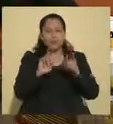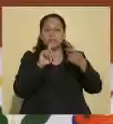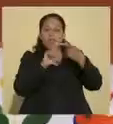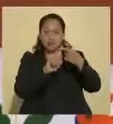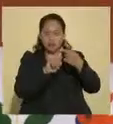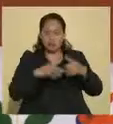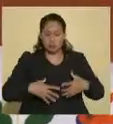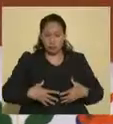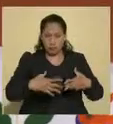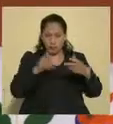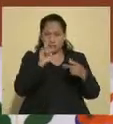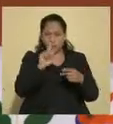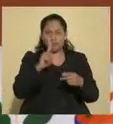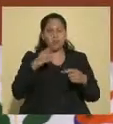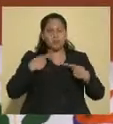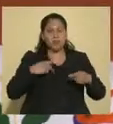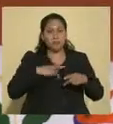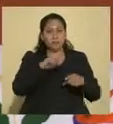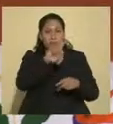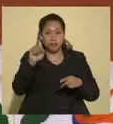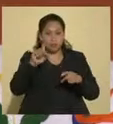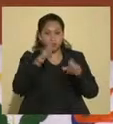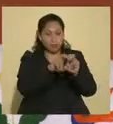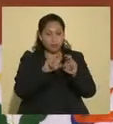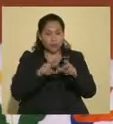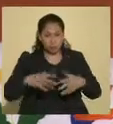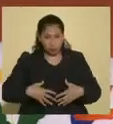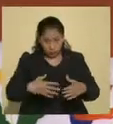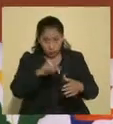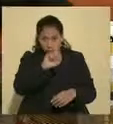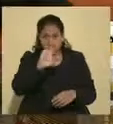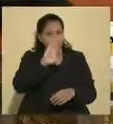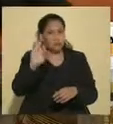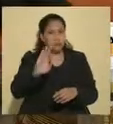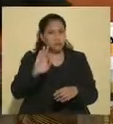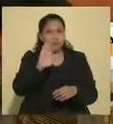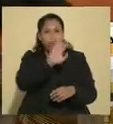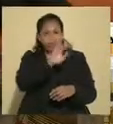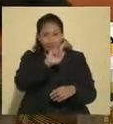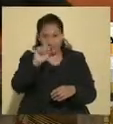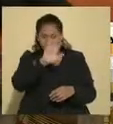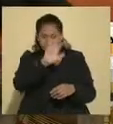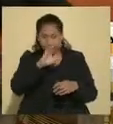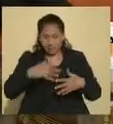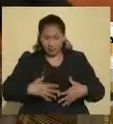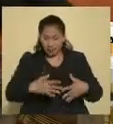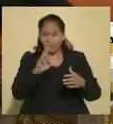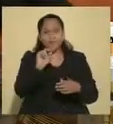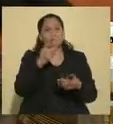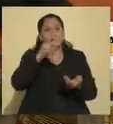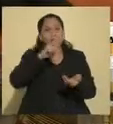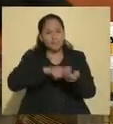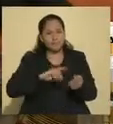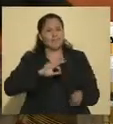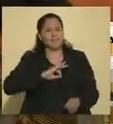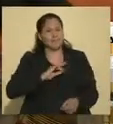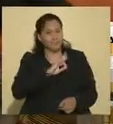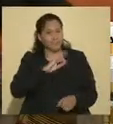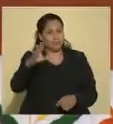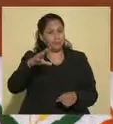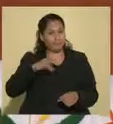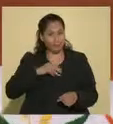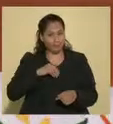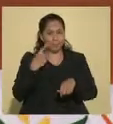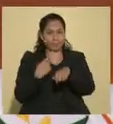van a embarazar las 100, pero sí pueden tener Otro tipo de una enfermedades. infección de transmisión sexual. Entonces, ¿qué es lo que va a pasar? Que